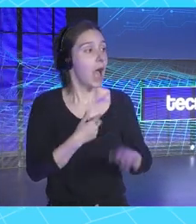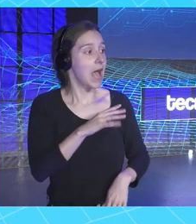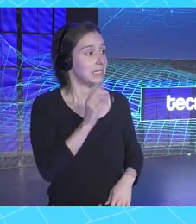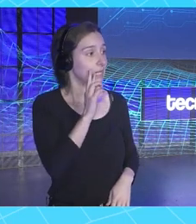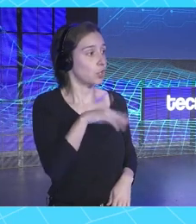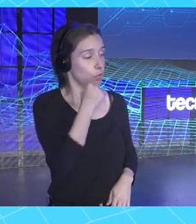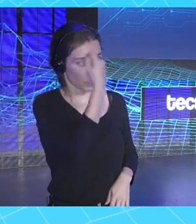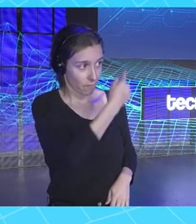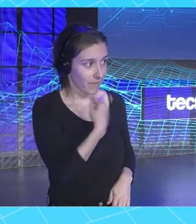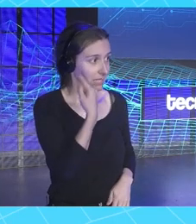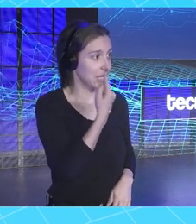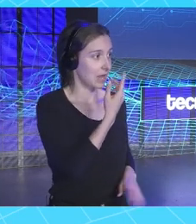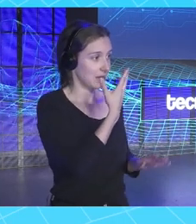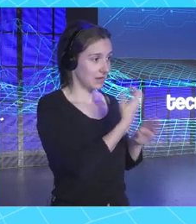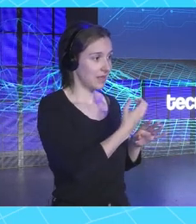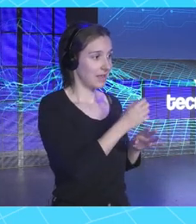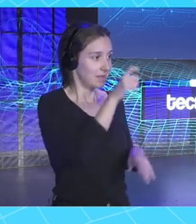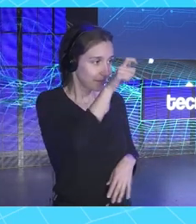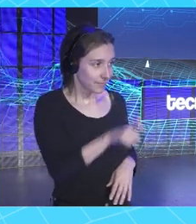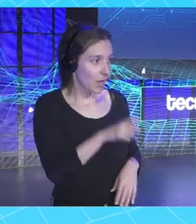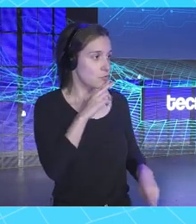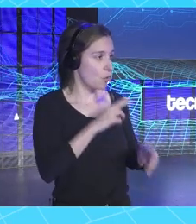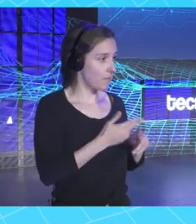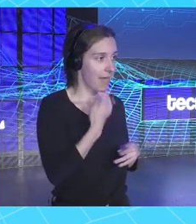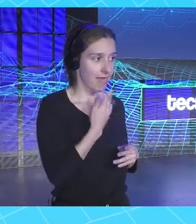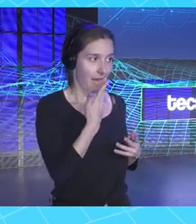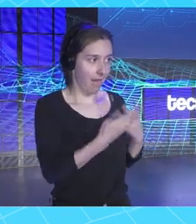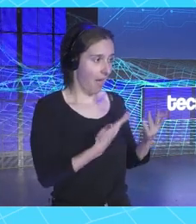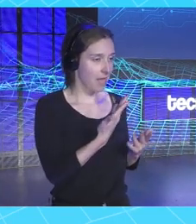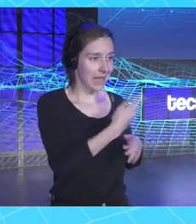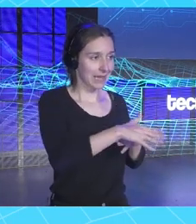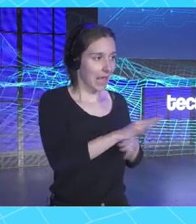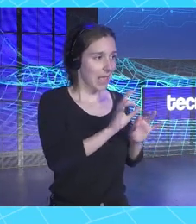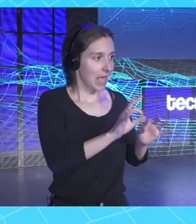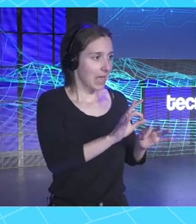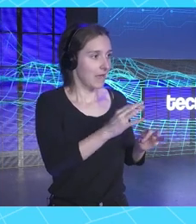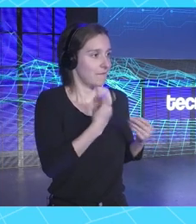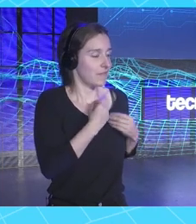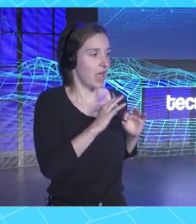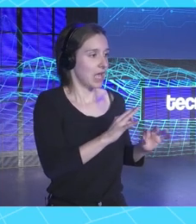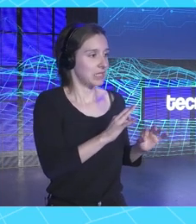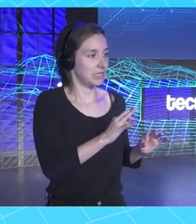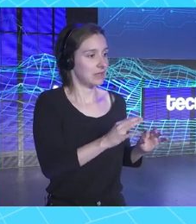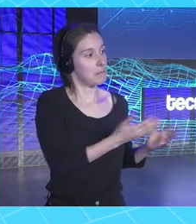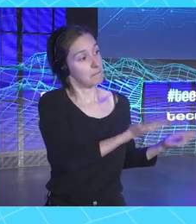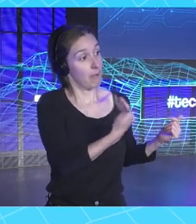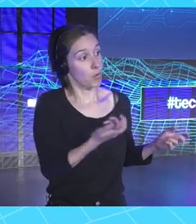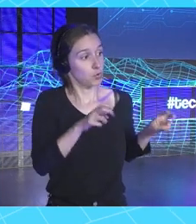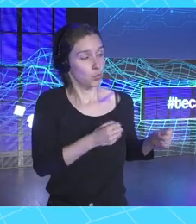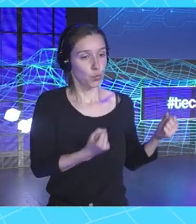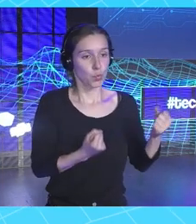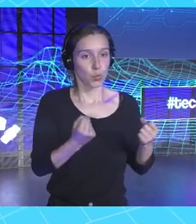reconocimiento facial este es José Luis Rodríguez Álvarez tiene 36 años y vive en la calle vicenza 35 Súbete al Hammer que vamos a por el